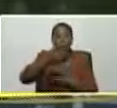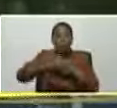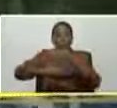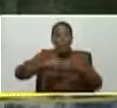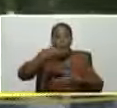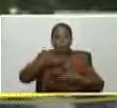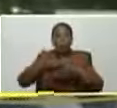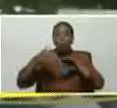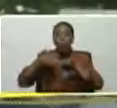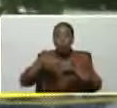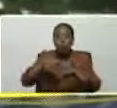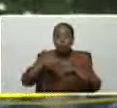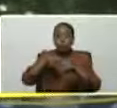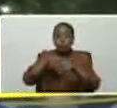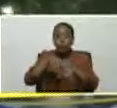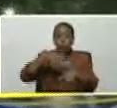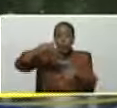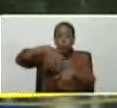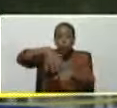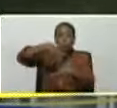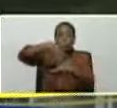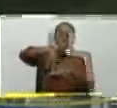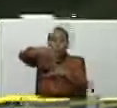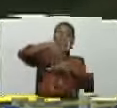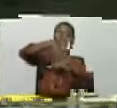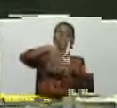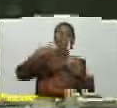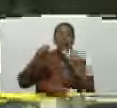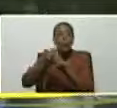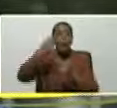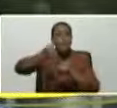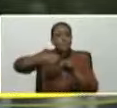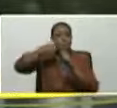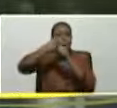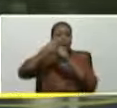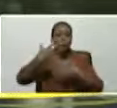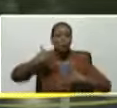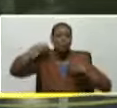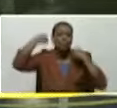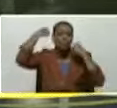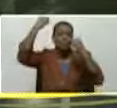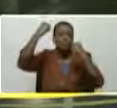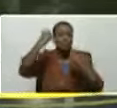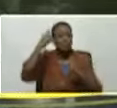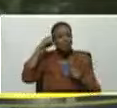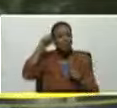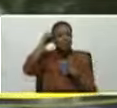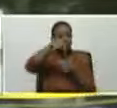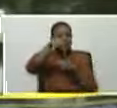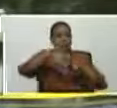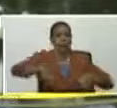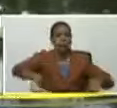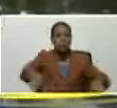Vamos pues. En marcha, combatiente, hacia la victoria.